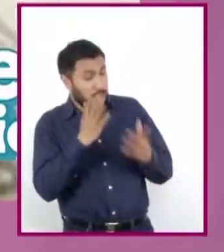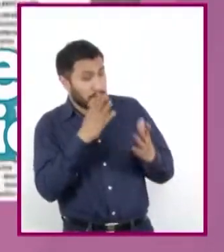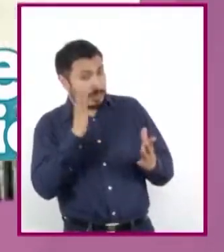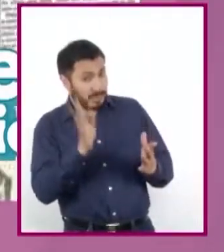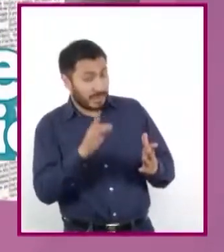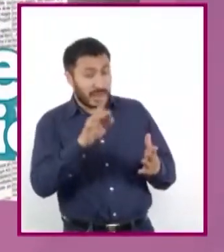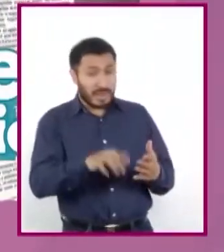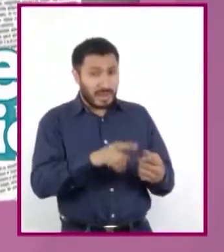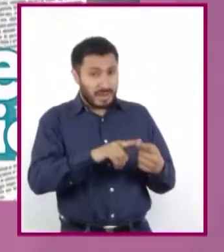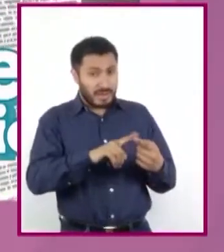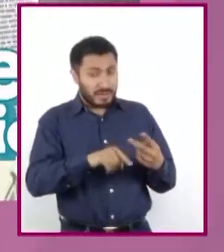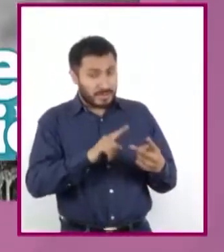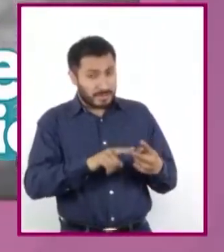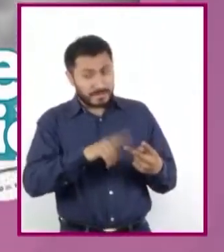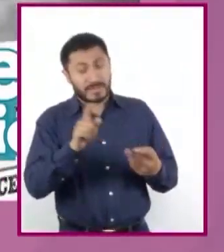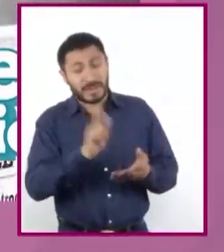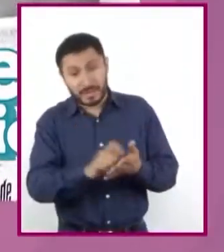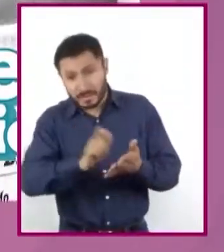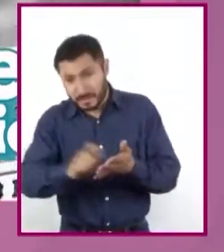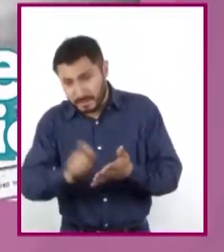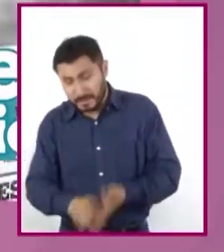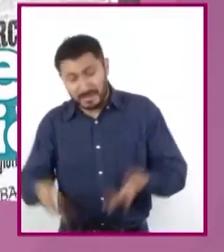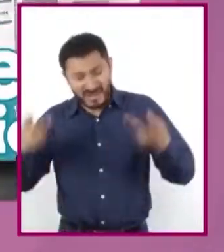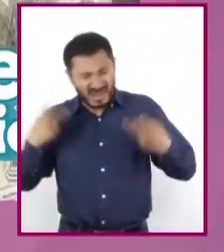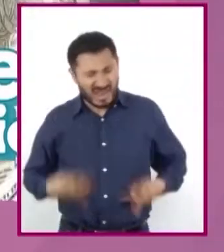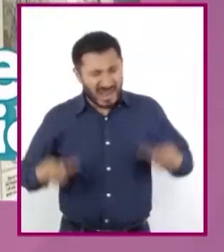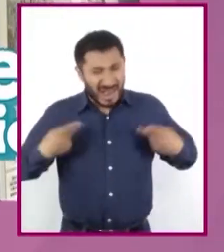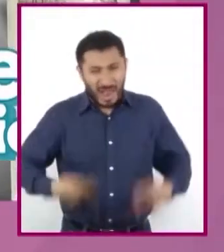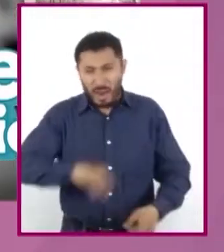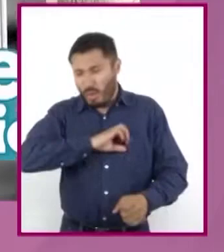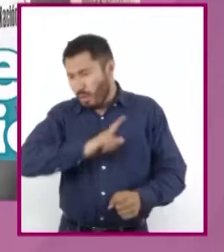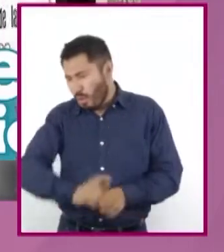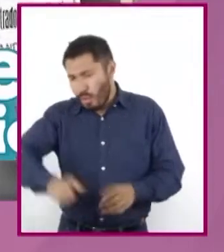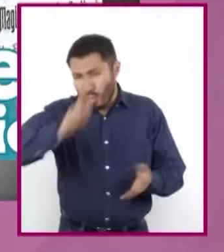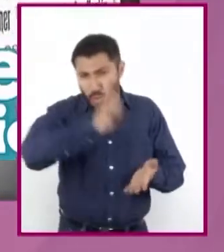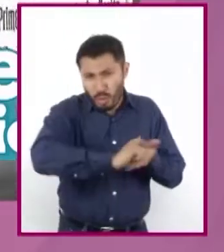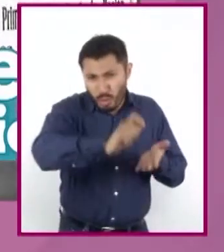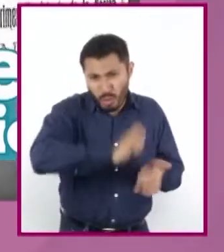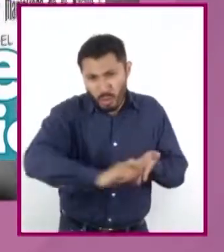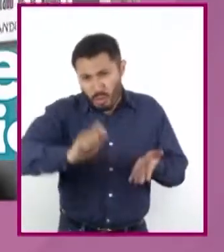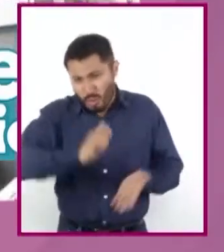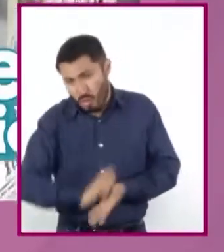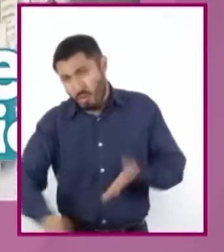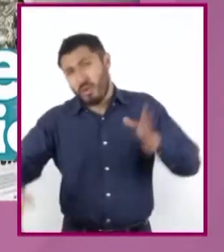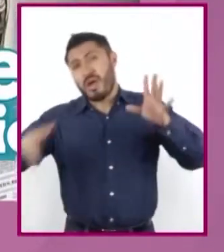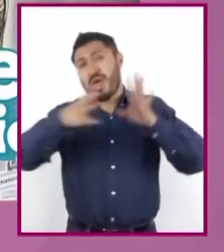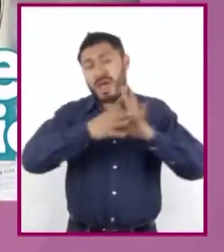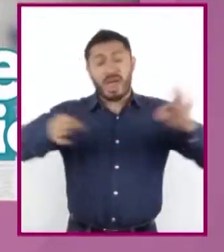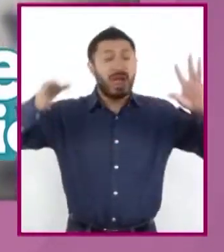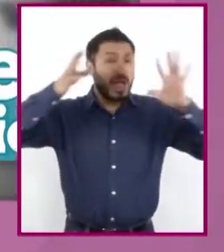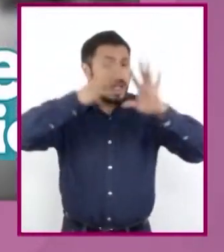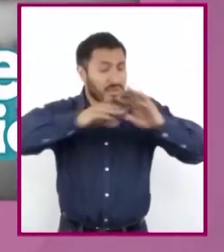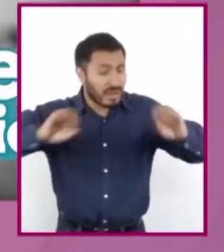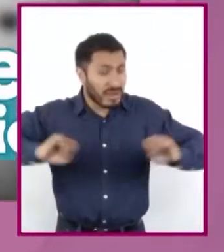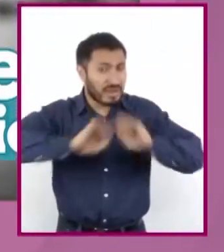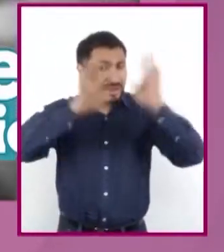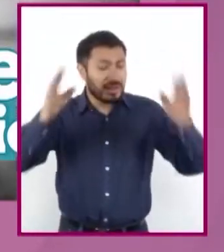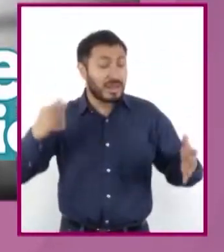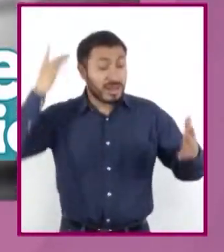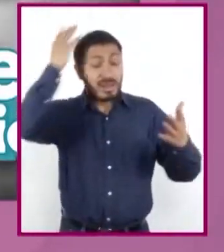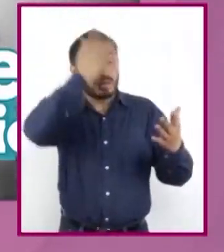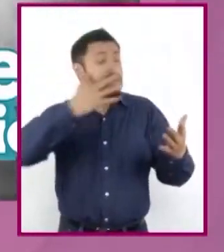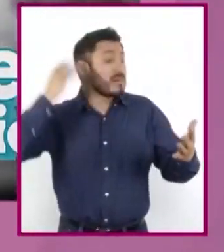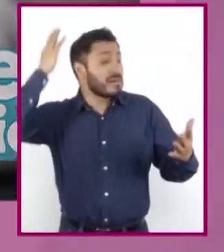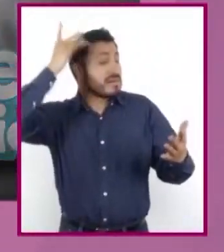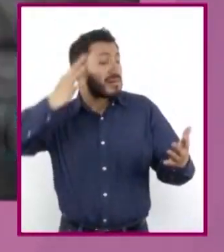realizados por especialistas sobre el tema. Presentan descripciones, análisis e interpretaciones acerca